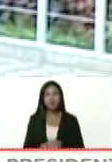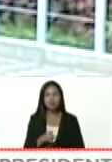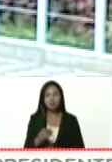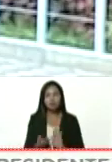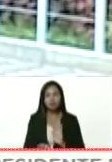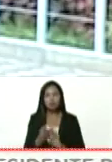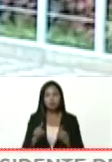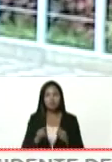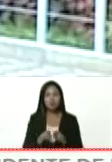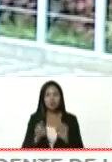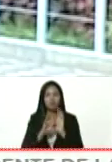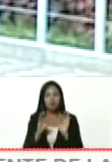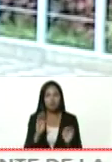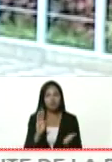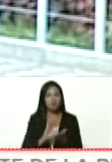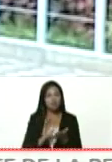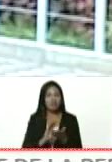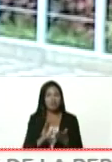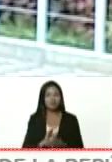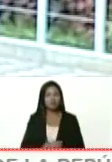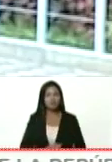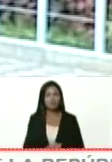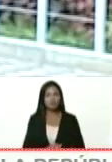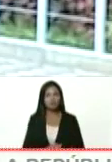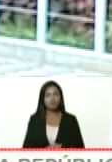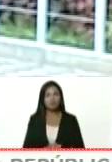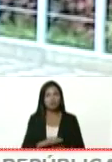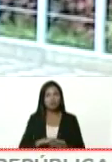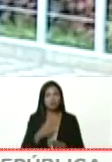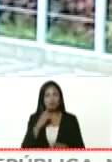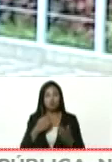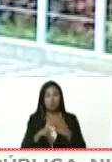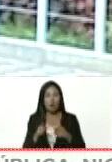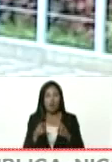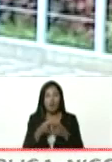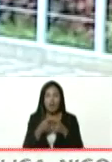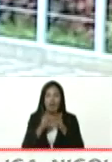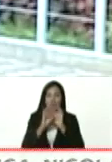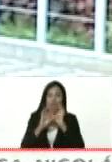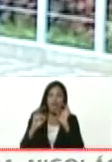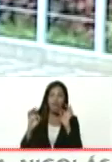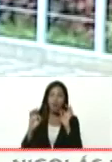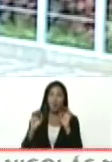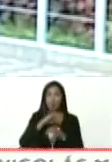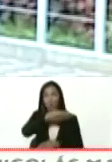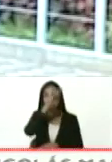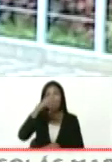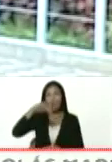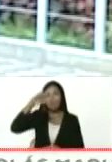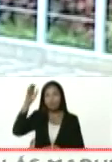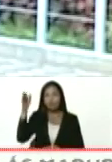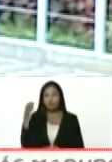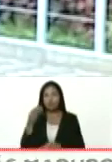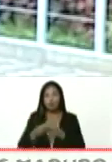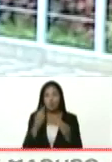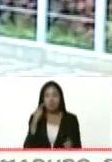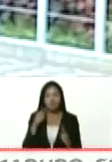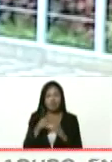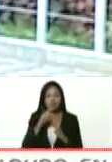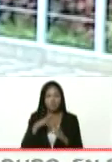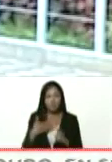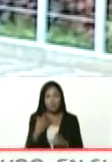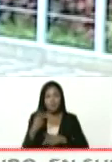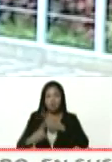importados o los insumos centrales, porque si yo estoy por allá, por una montaña, por un campo, lo ideal sería que yo en ese campo